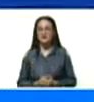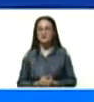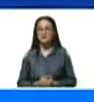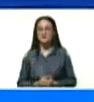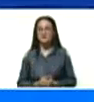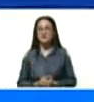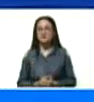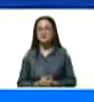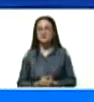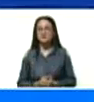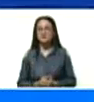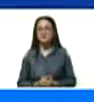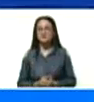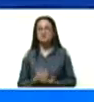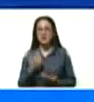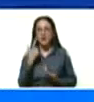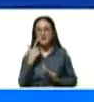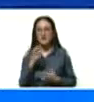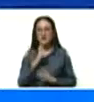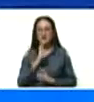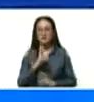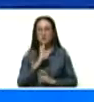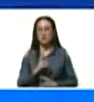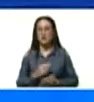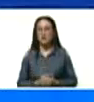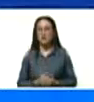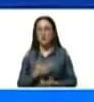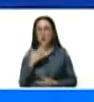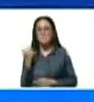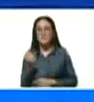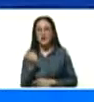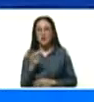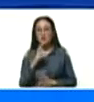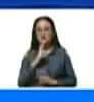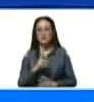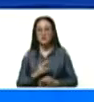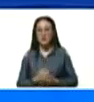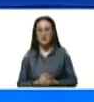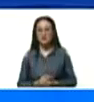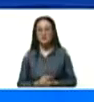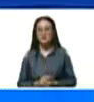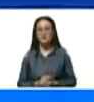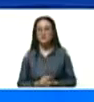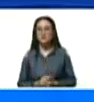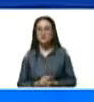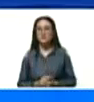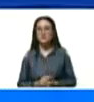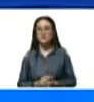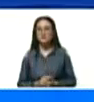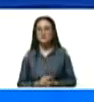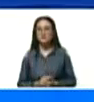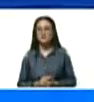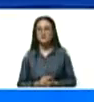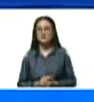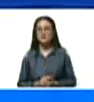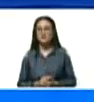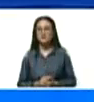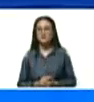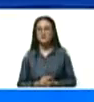intenso, para ver resultados, los mejores resultados. Encima, pues, vamos para